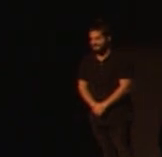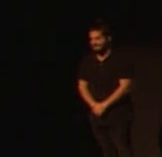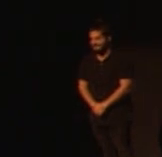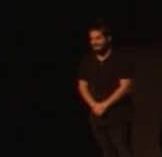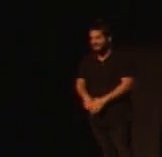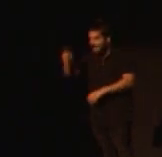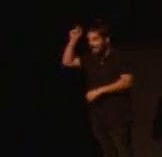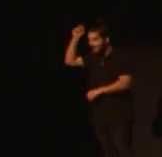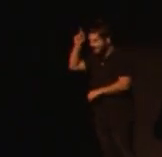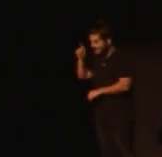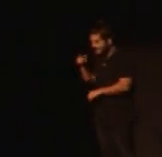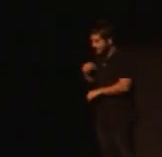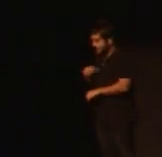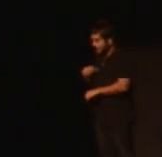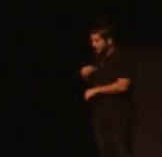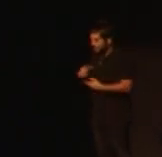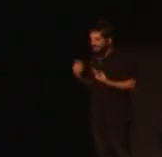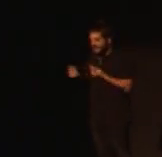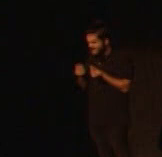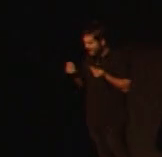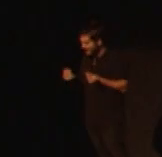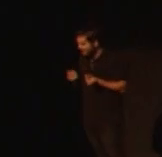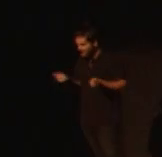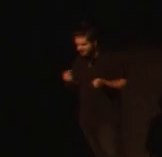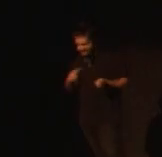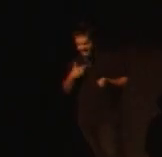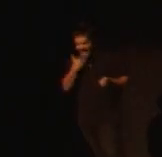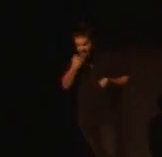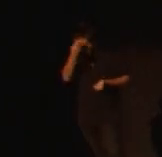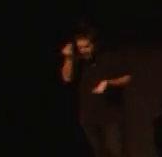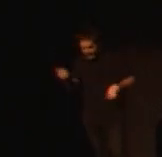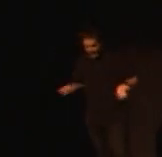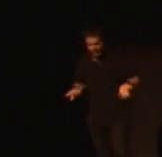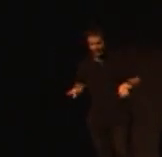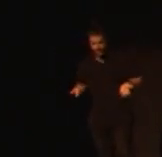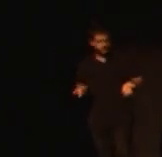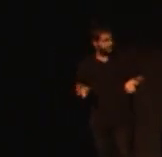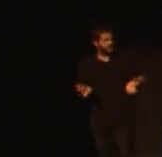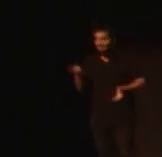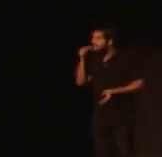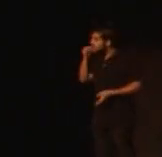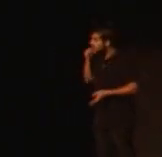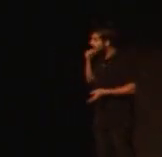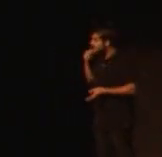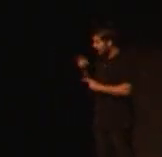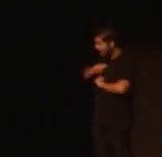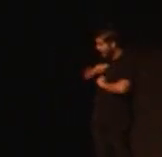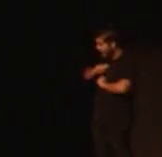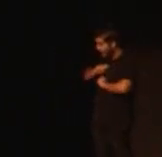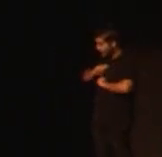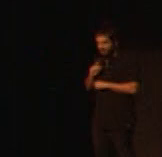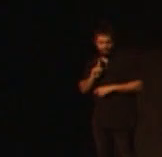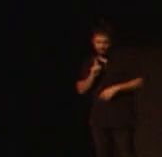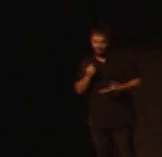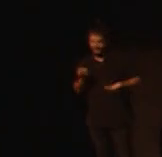Pati, tengo todo el rato una sensación como de que se me ha olvidado algo, no sé. Ay, pues las chocolatinas que nos dieron al llegar. ¿Por qué me tomas? Las